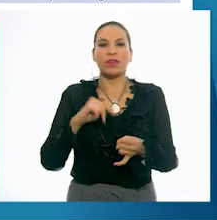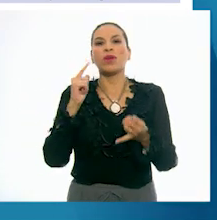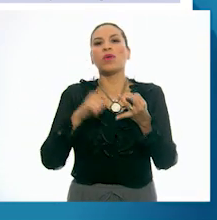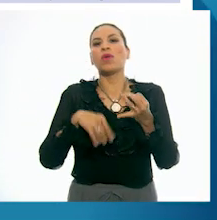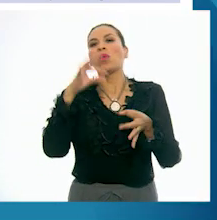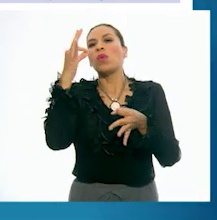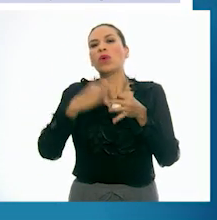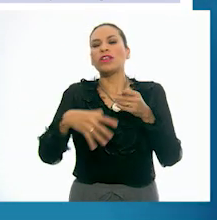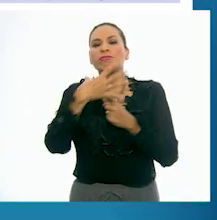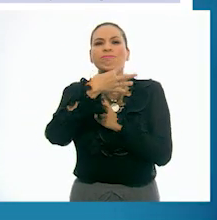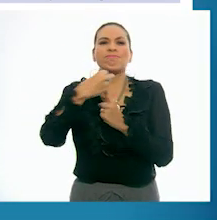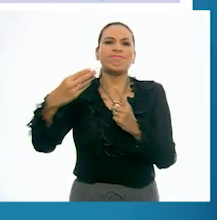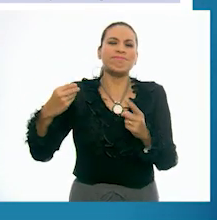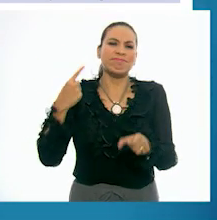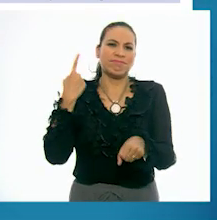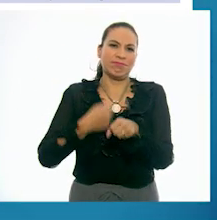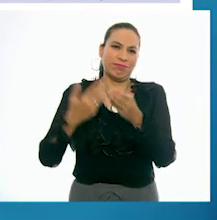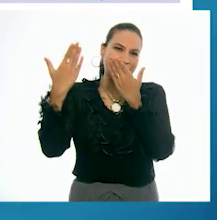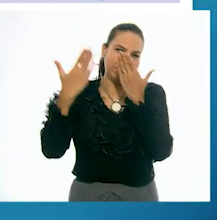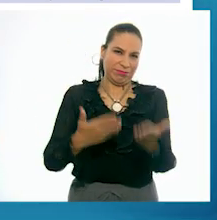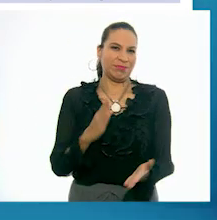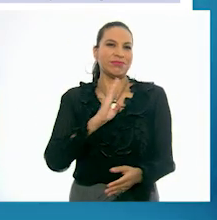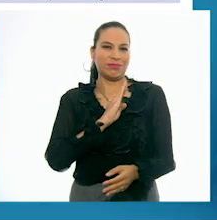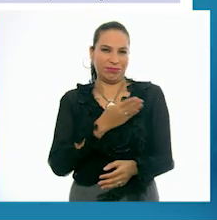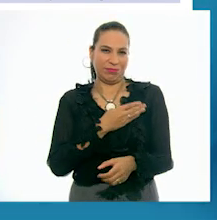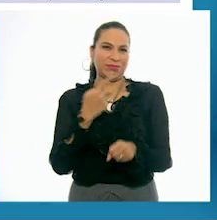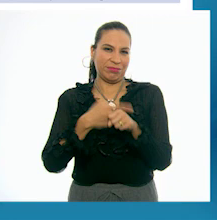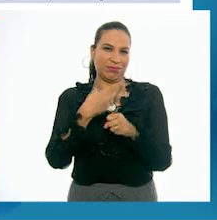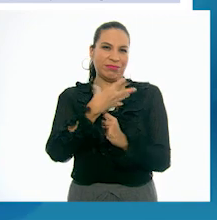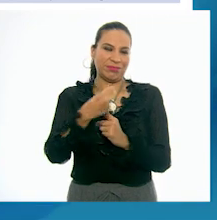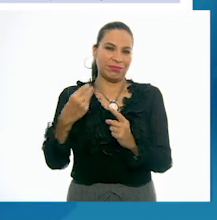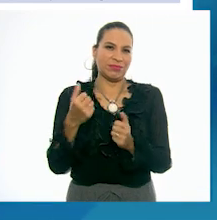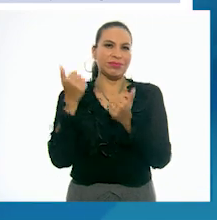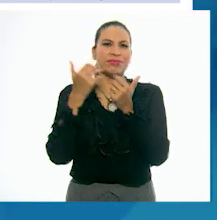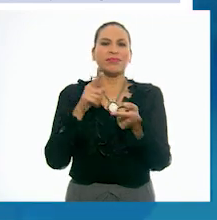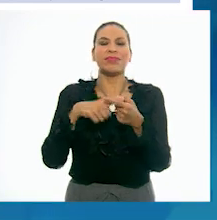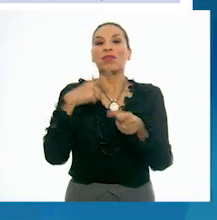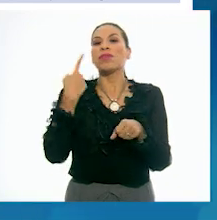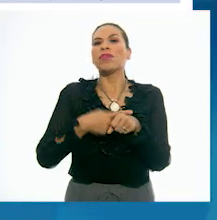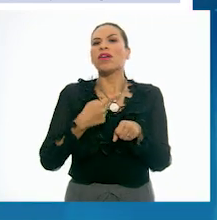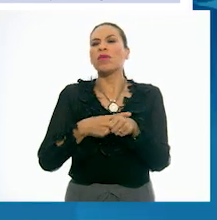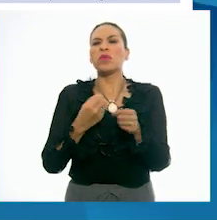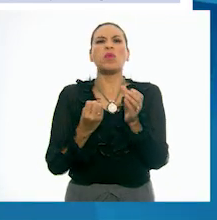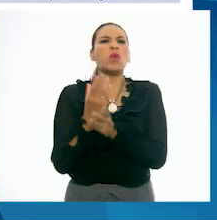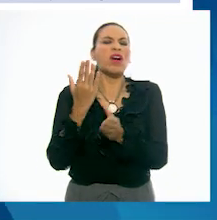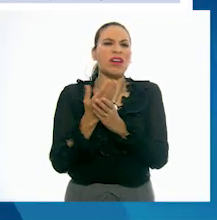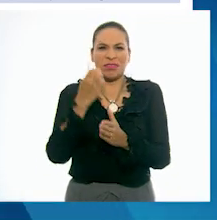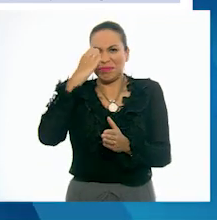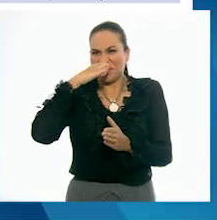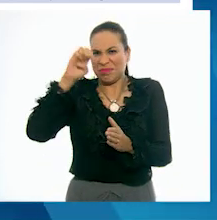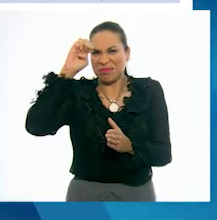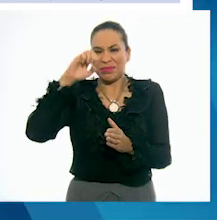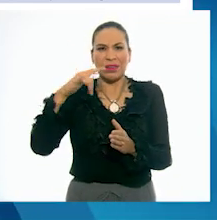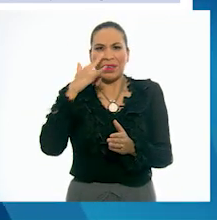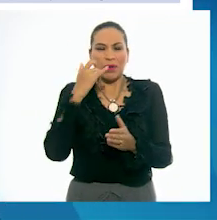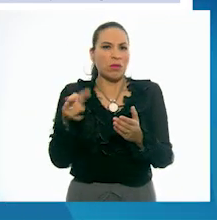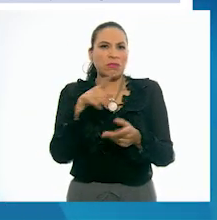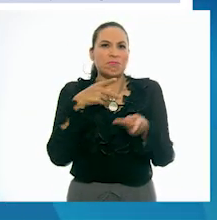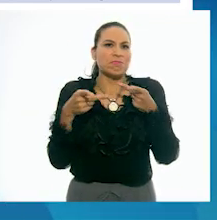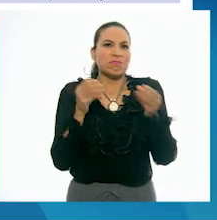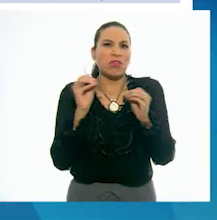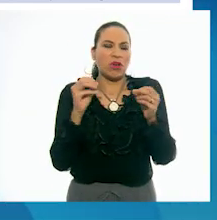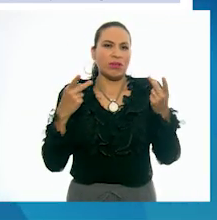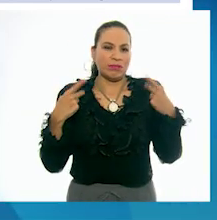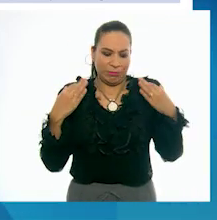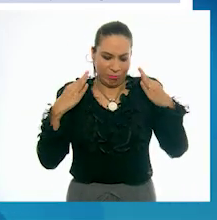las epidemias que se dieron a la llegada de los españoles, quienes trajeron consigo enfermedades nuevas y para las que no estaba